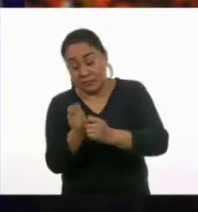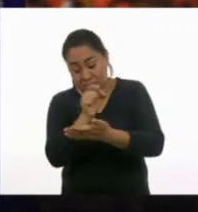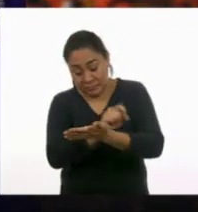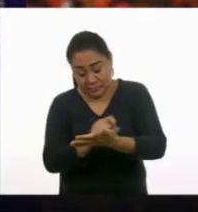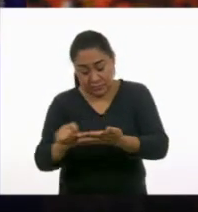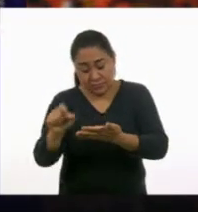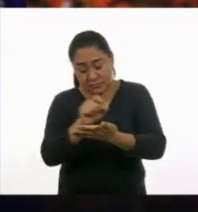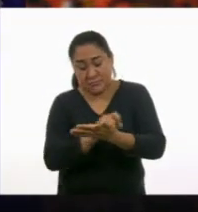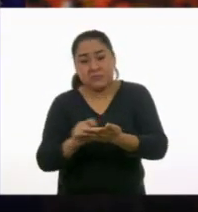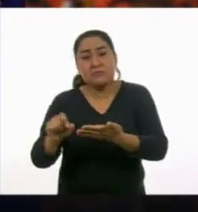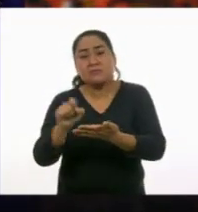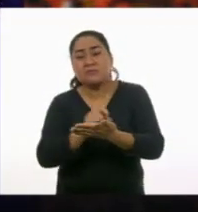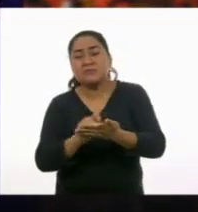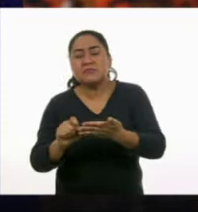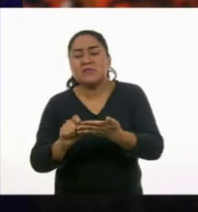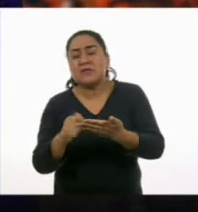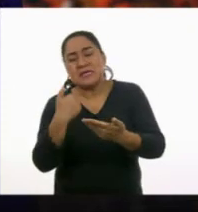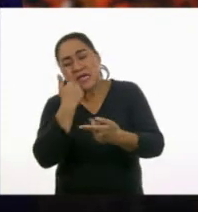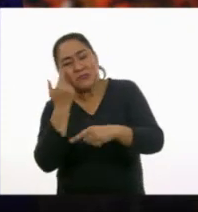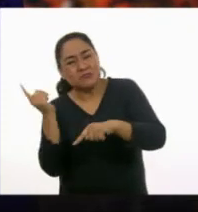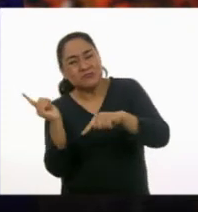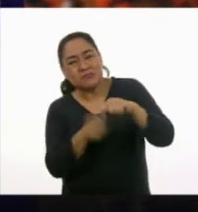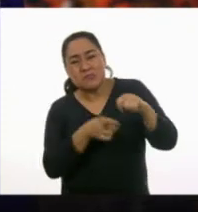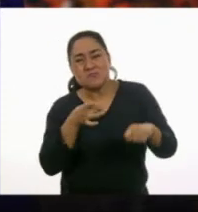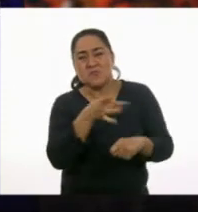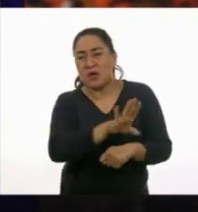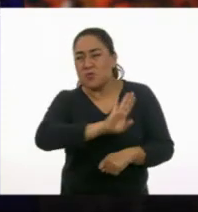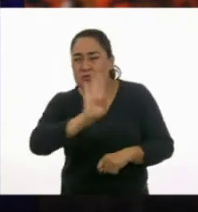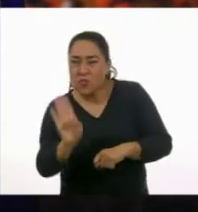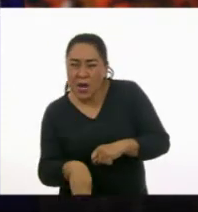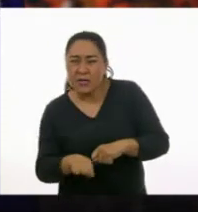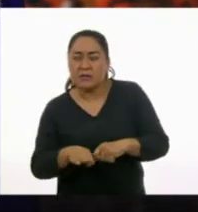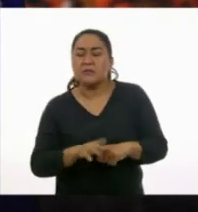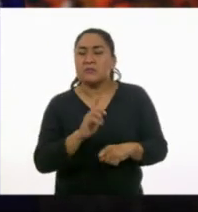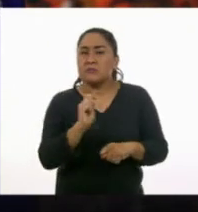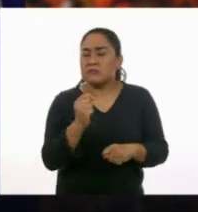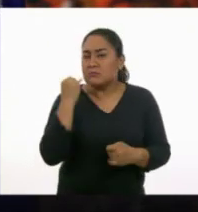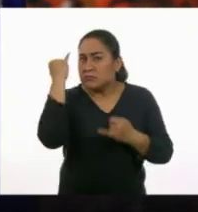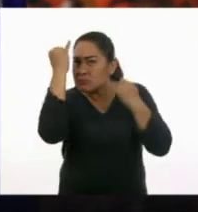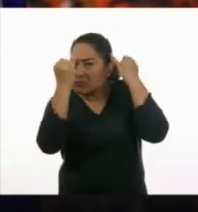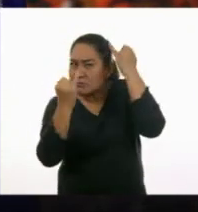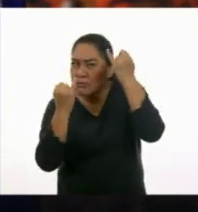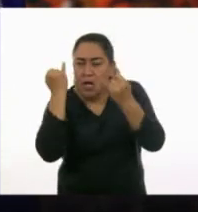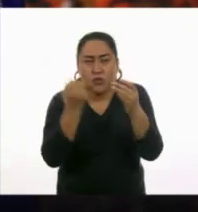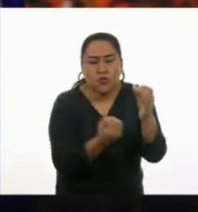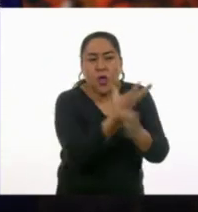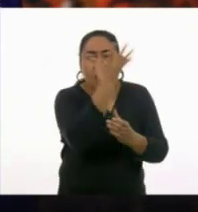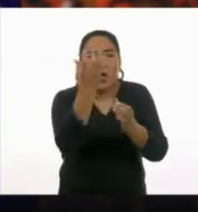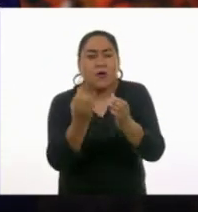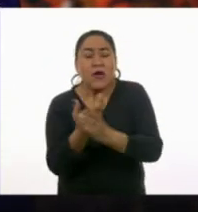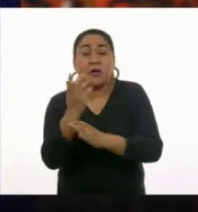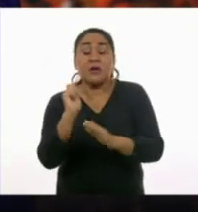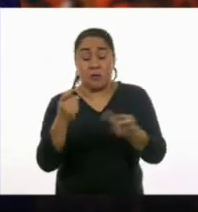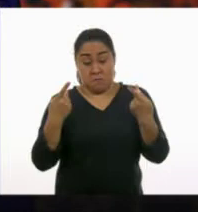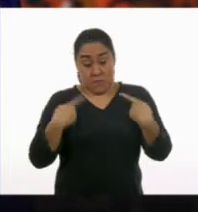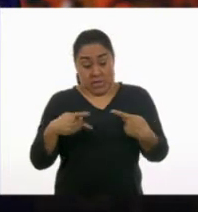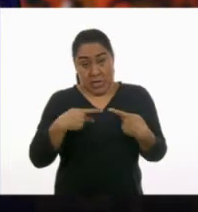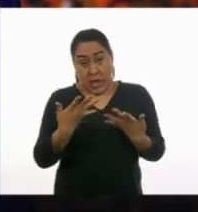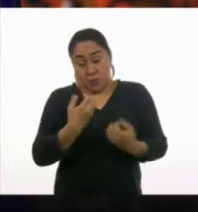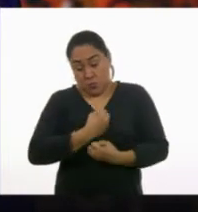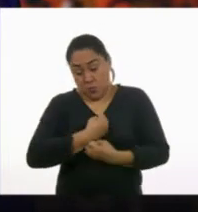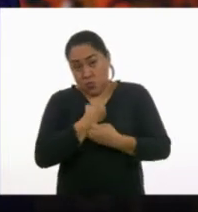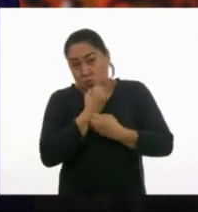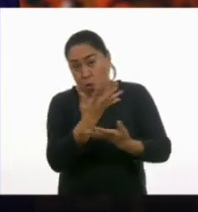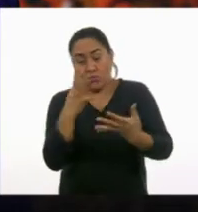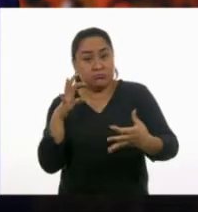muerte. Entre las criaturas de la creación, el poeta con el filósofo